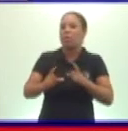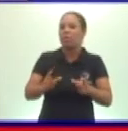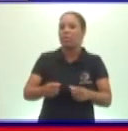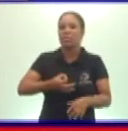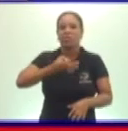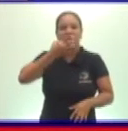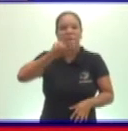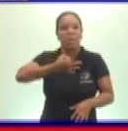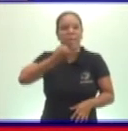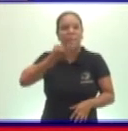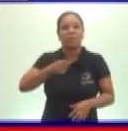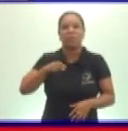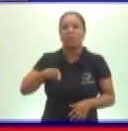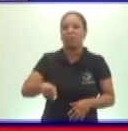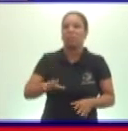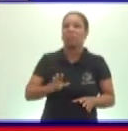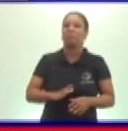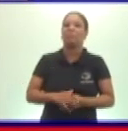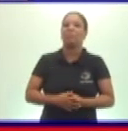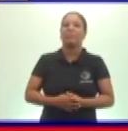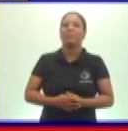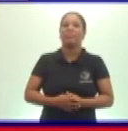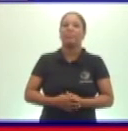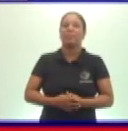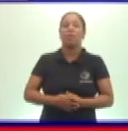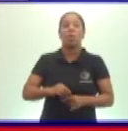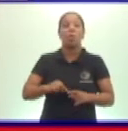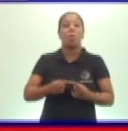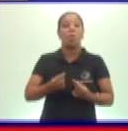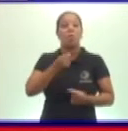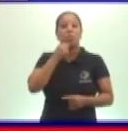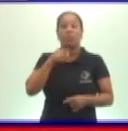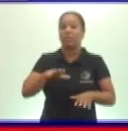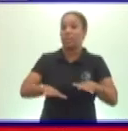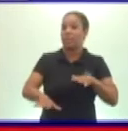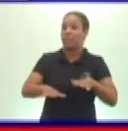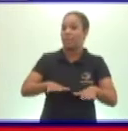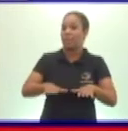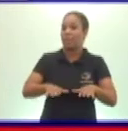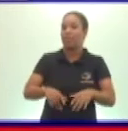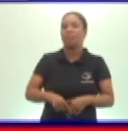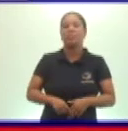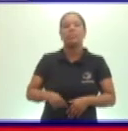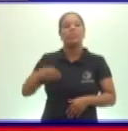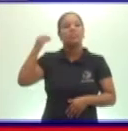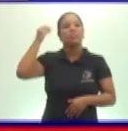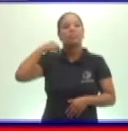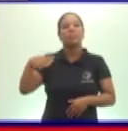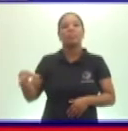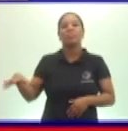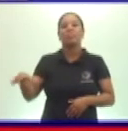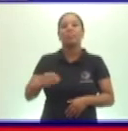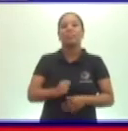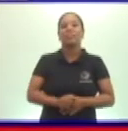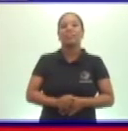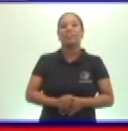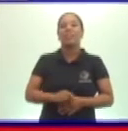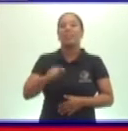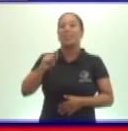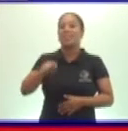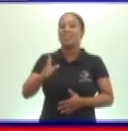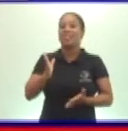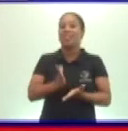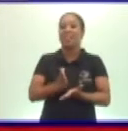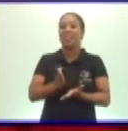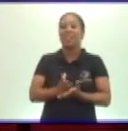esa condición. Pues ustedes deben de prepararse en sentido general para establecer en esa clase, que